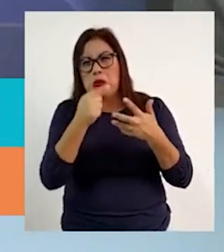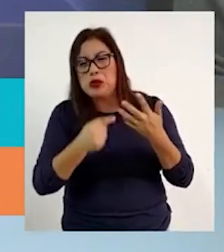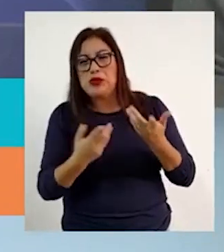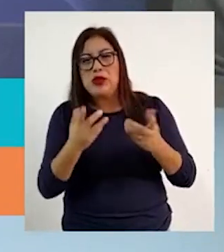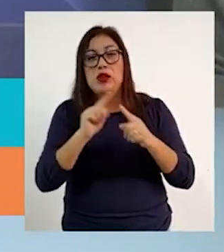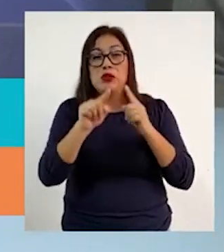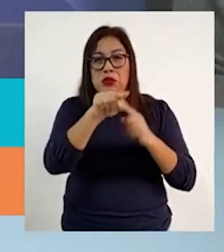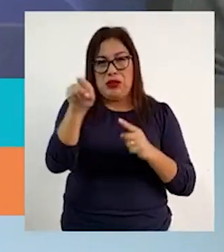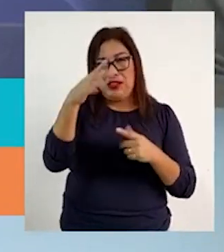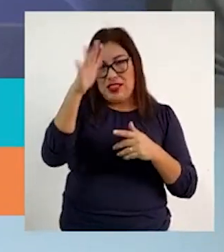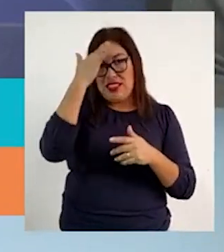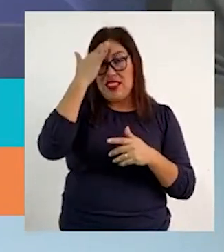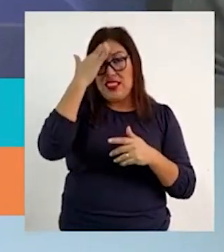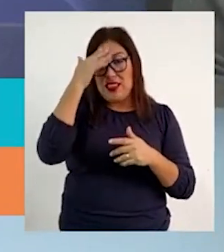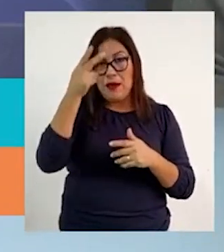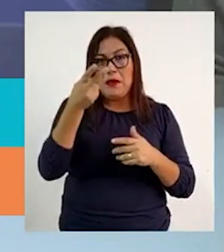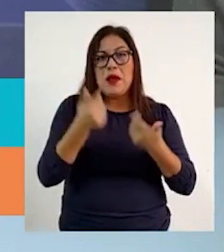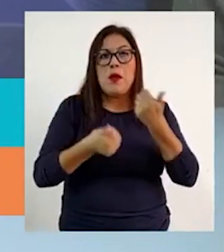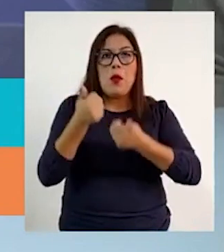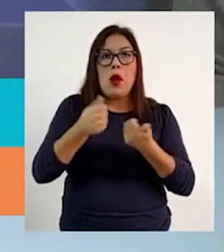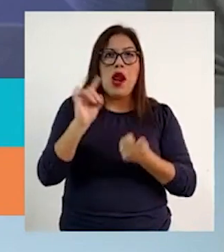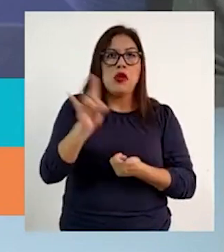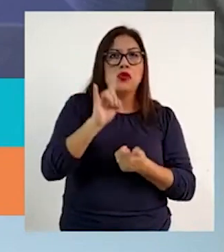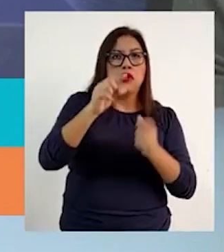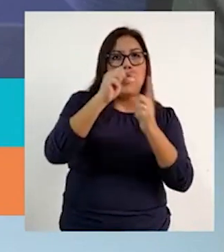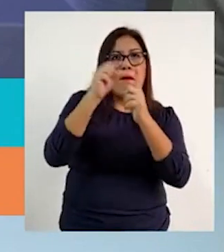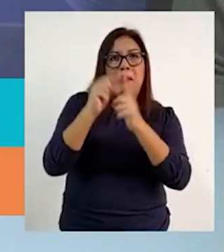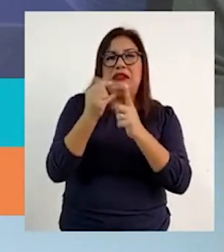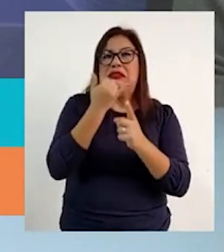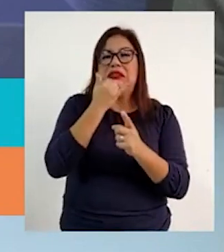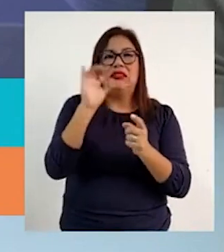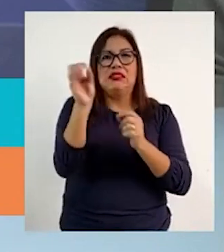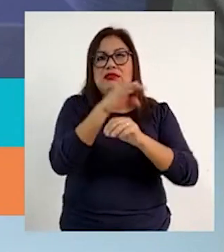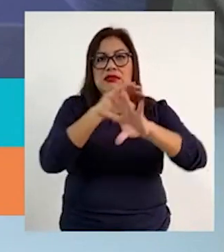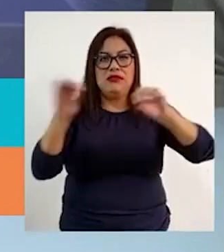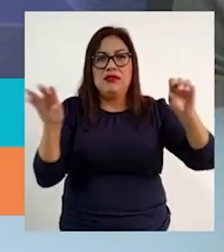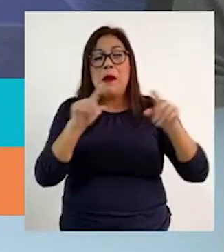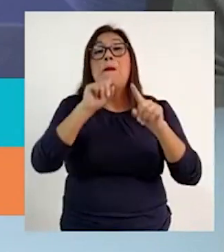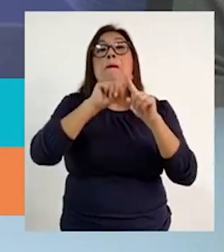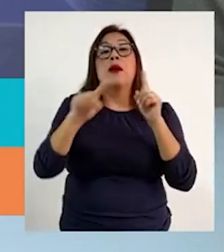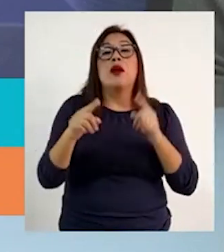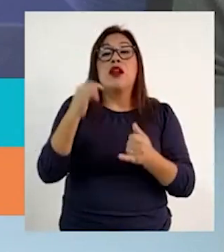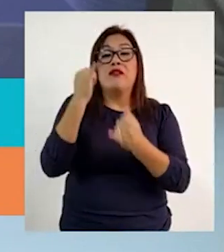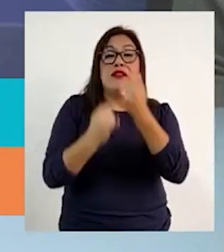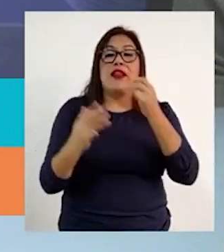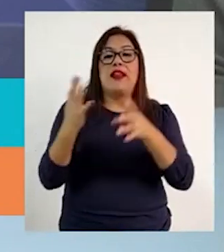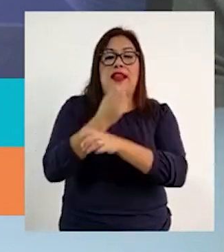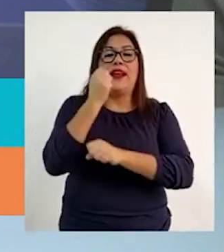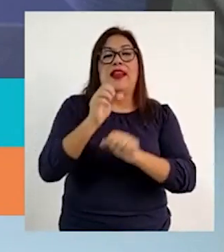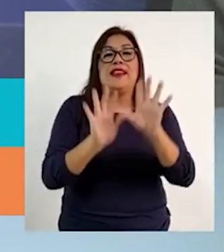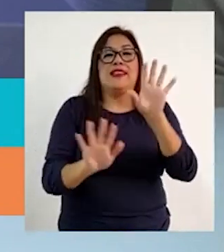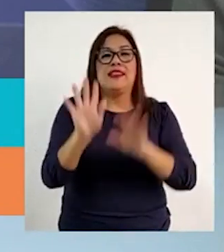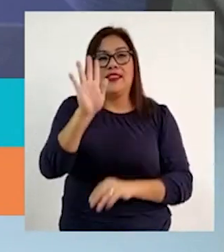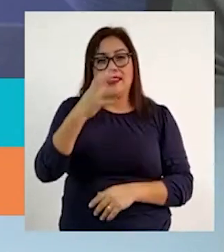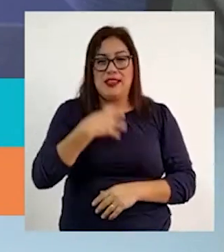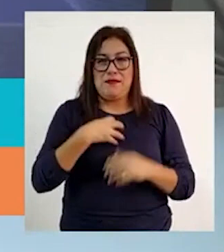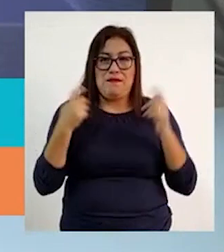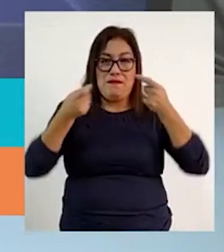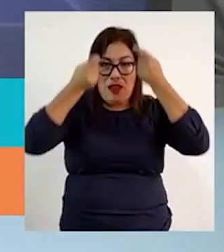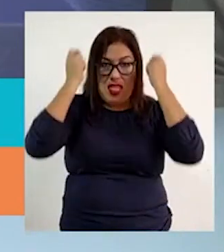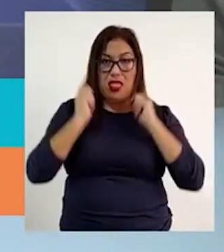qué decir, qué no decir. Se ganaron 15 medallas y hoy en día ya tenemos